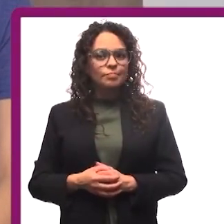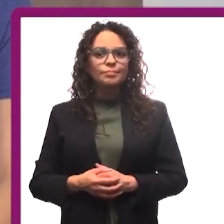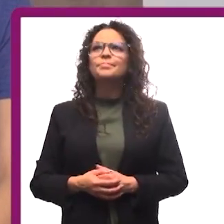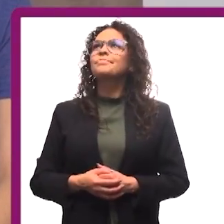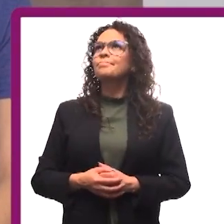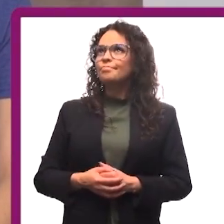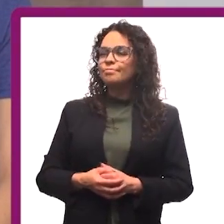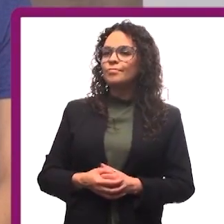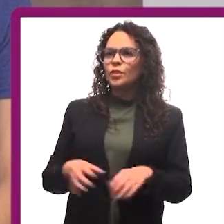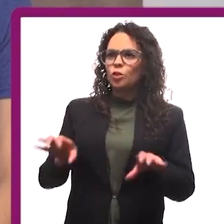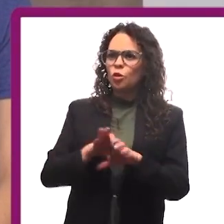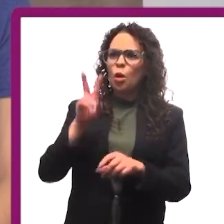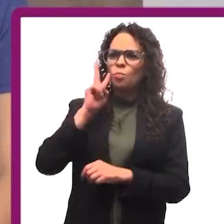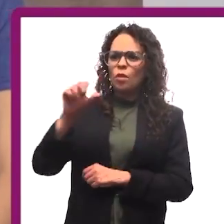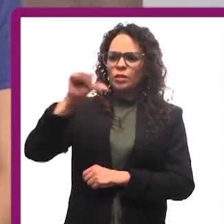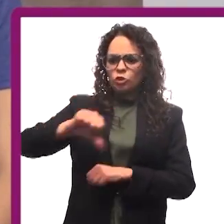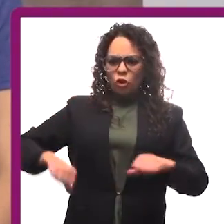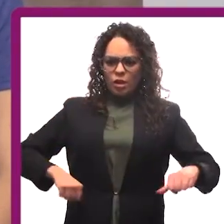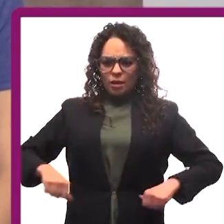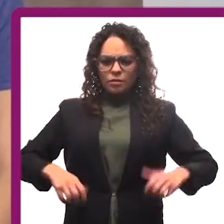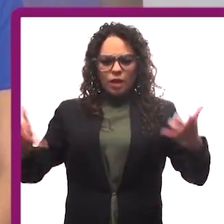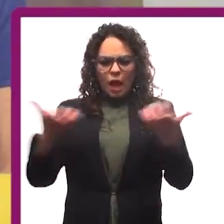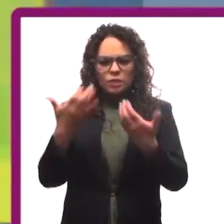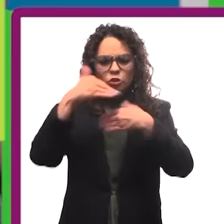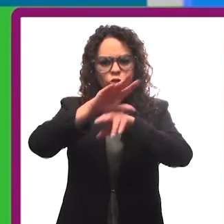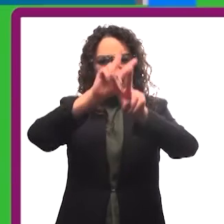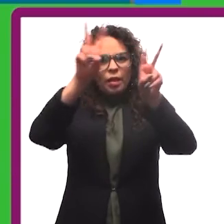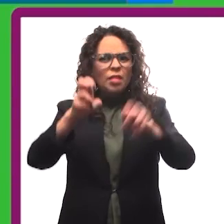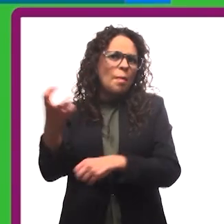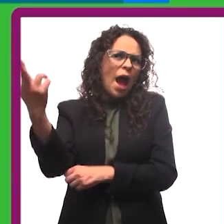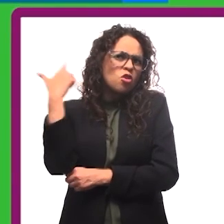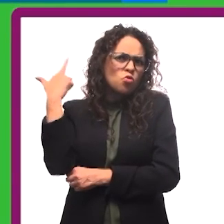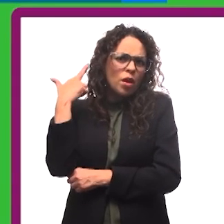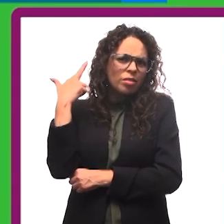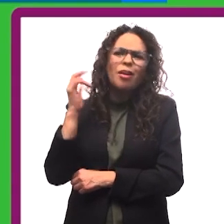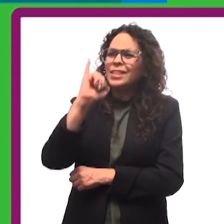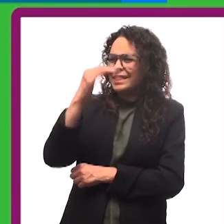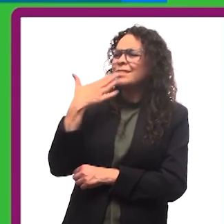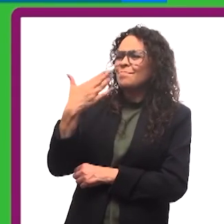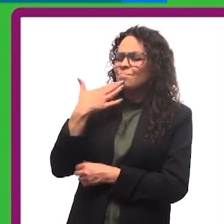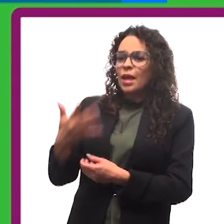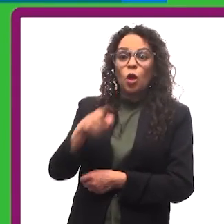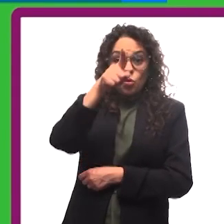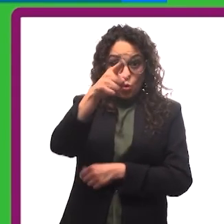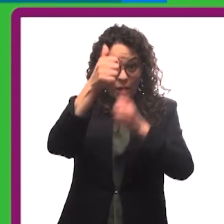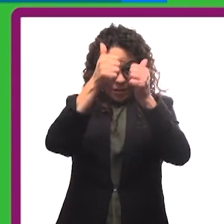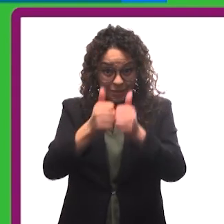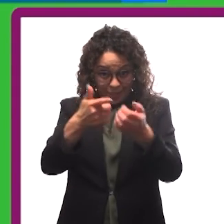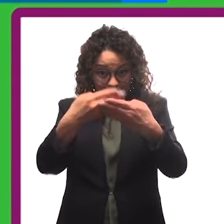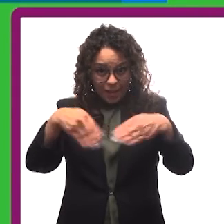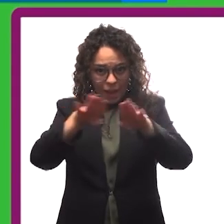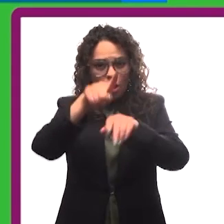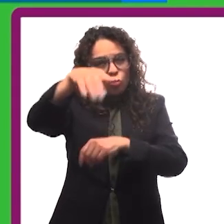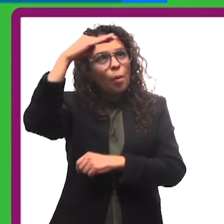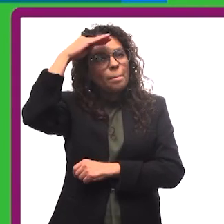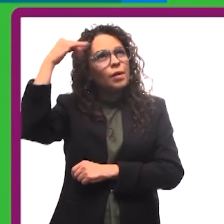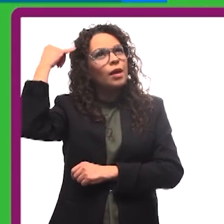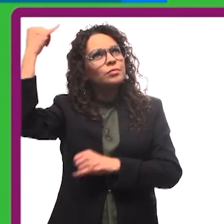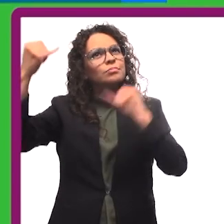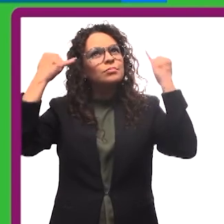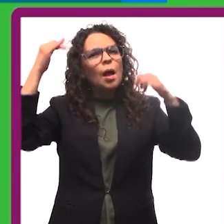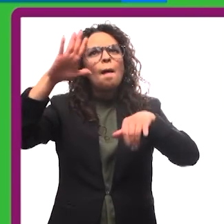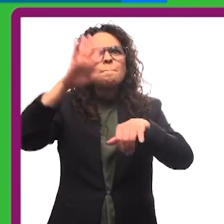Entonces, ¿qué te parece si la actividad de hoy la hacemos sobre el ruido? Bien, entonces piensen allá en casa. ¿Cuál ha sido el malentendido